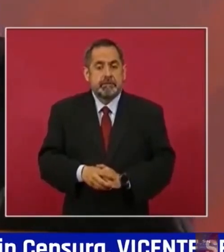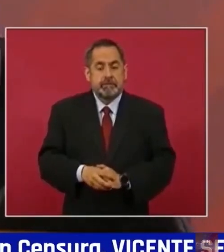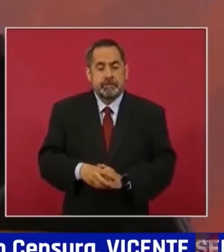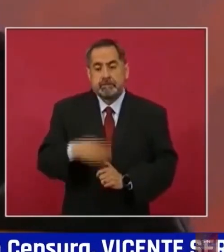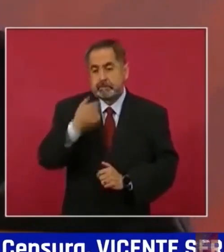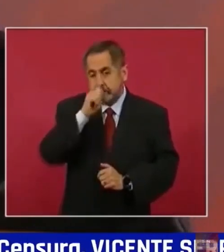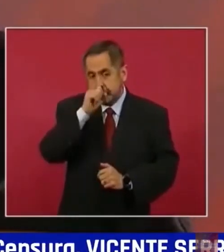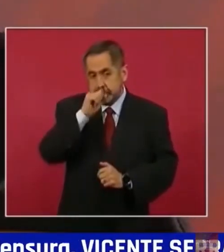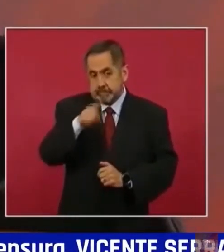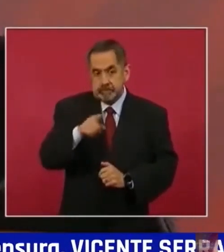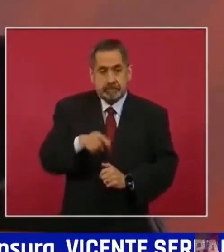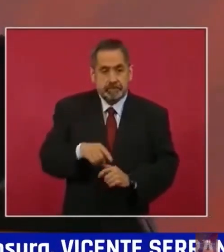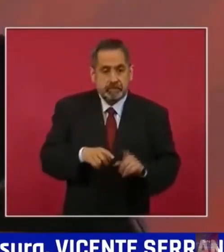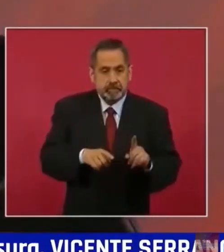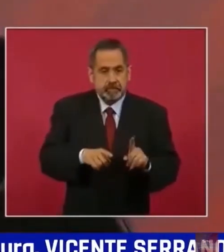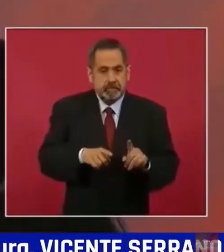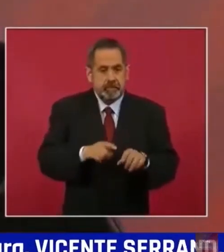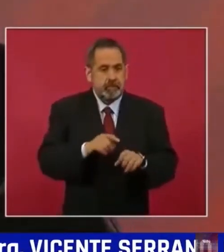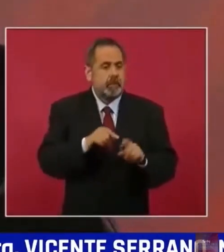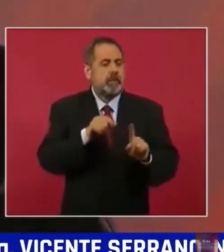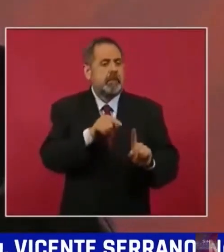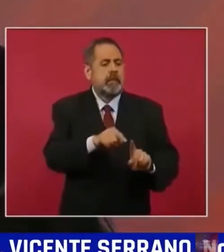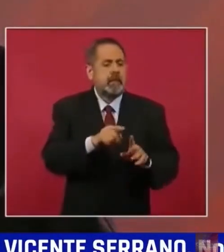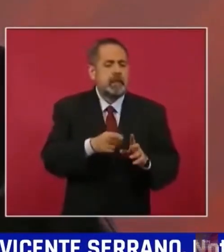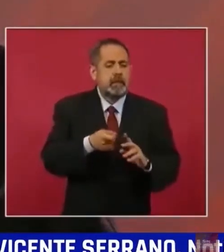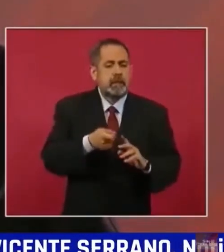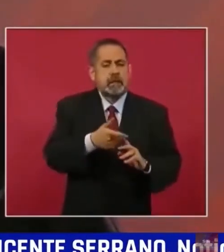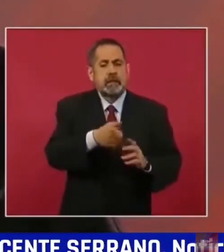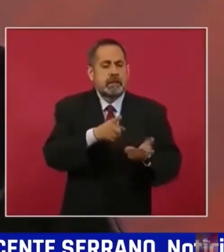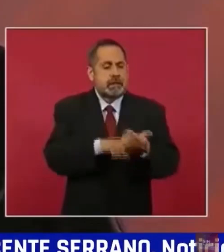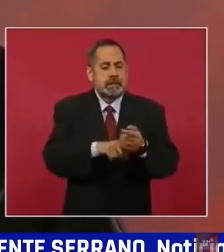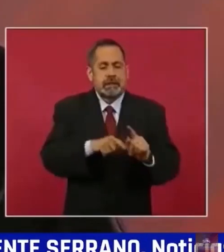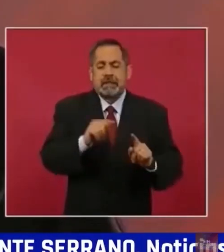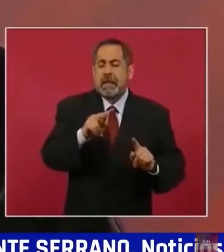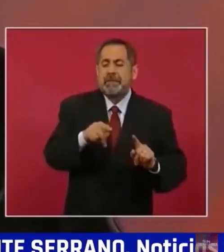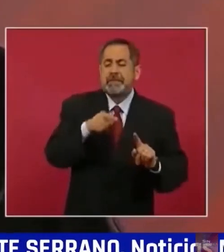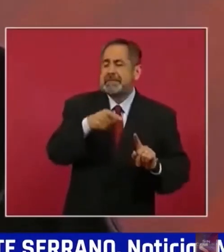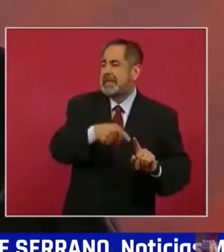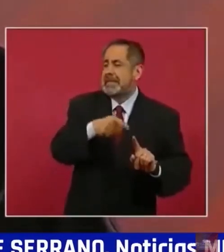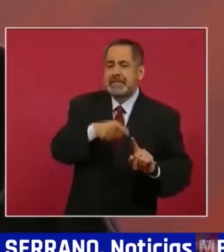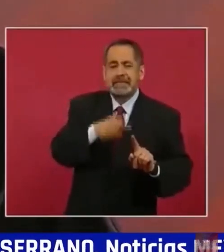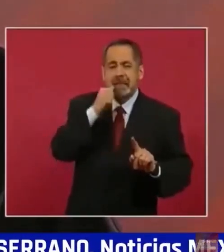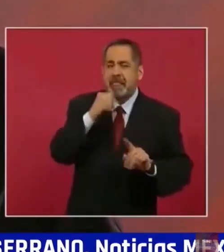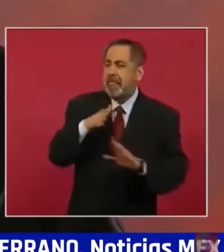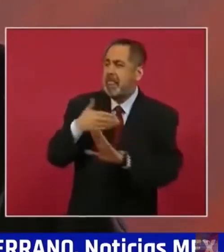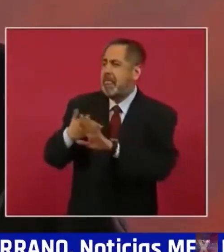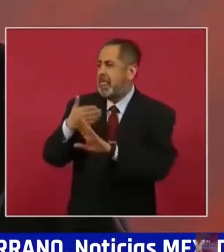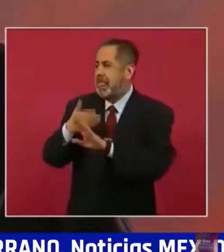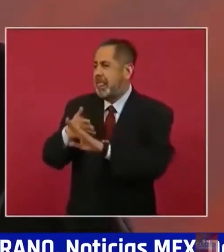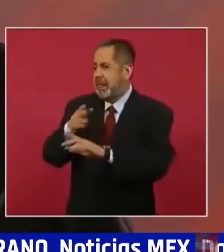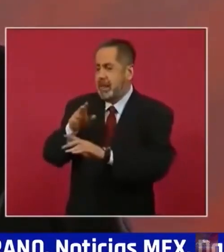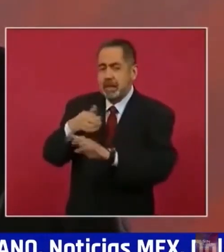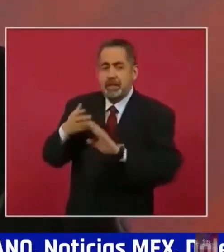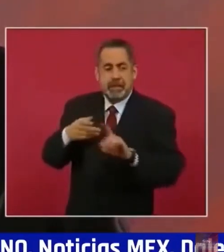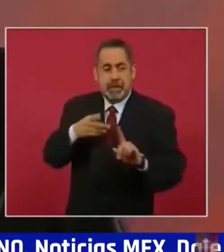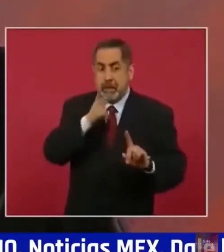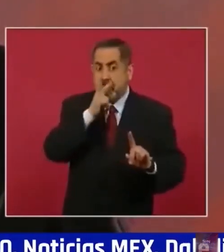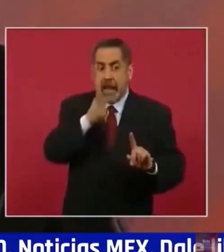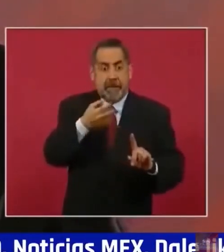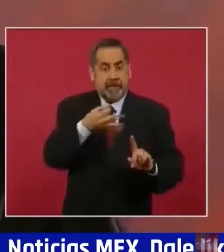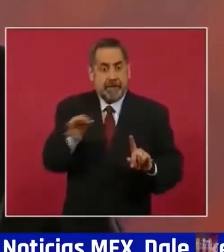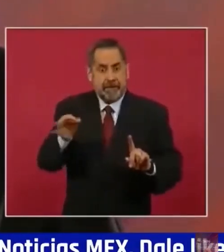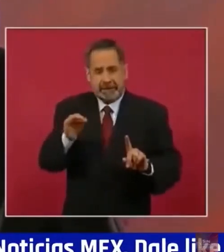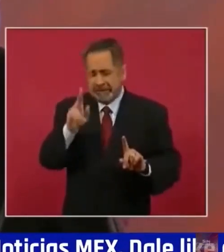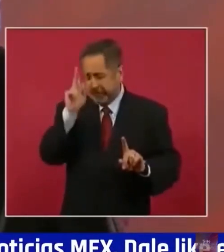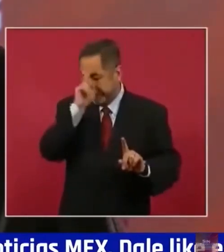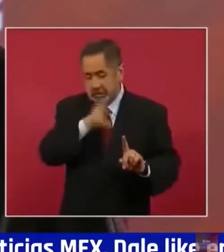Lo más suave es decir un golpeador que tenemos aquí, o un porro, pero no me dijo eso. Me dijo